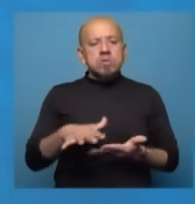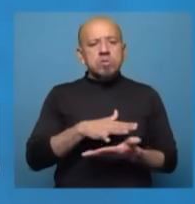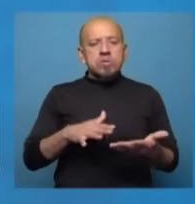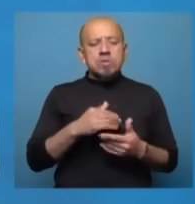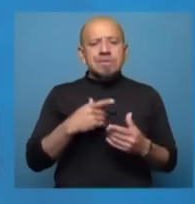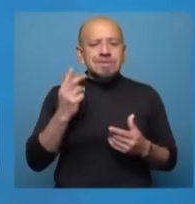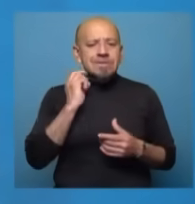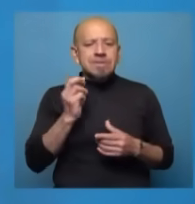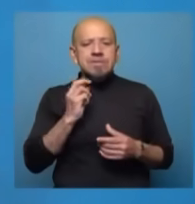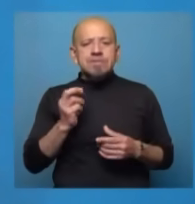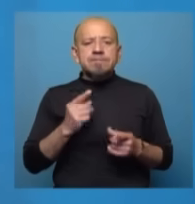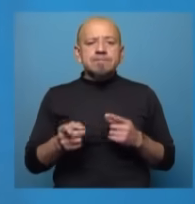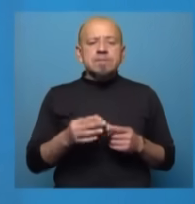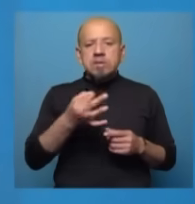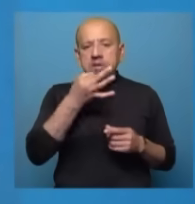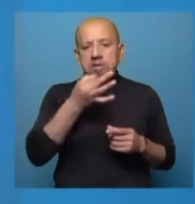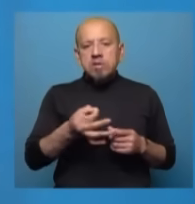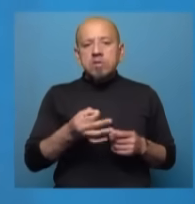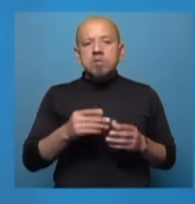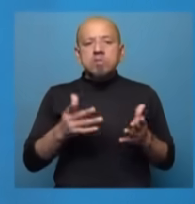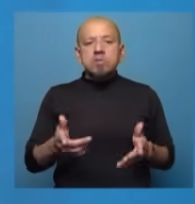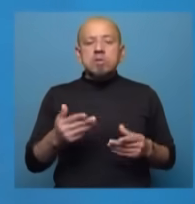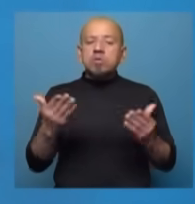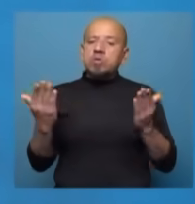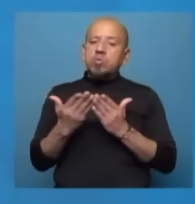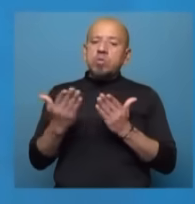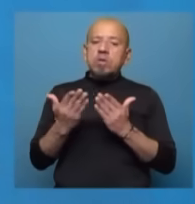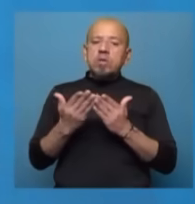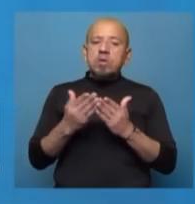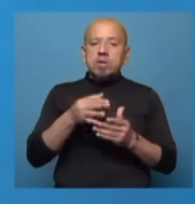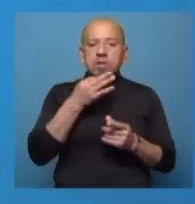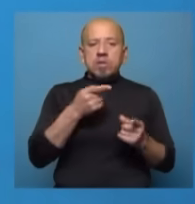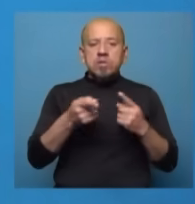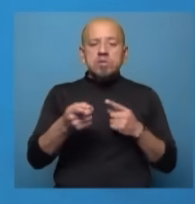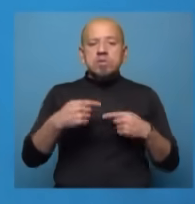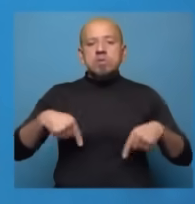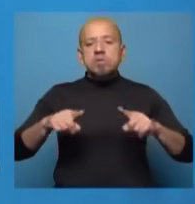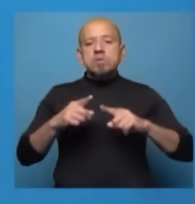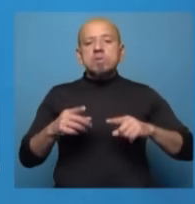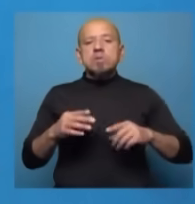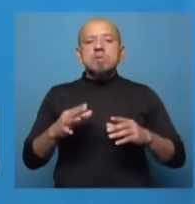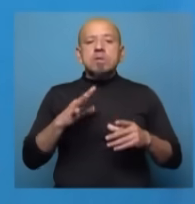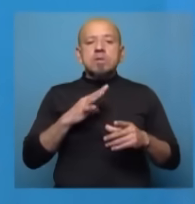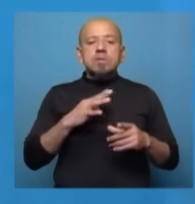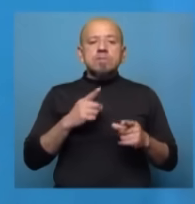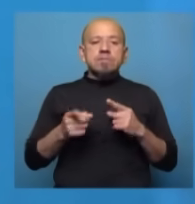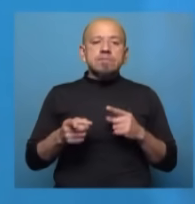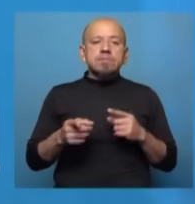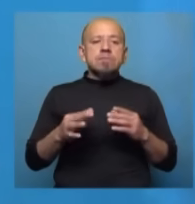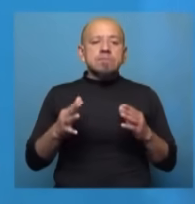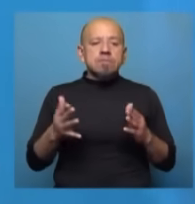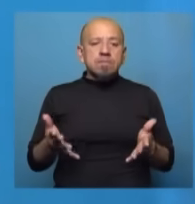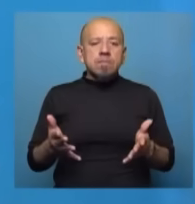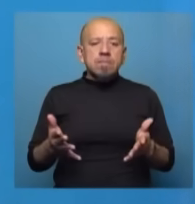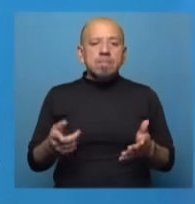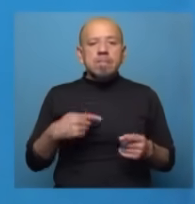estrés sino que me refiero a los alumnos y me refiero a la población que atendemos que además es de